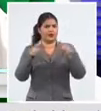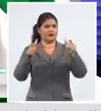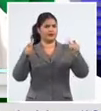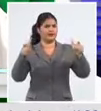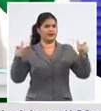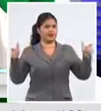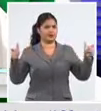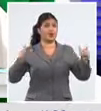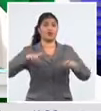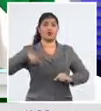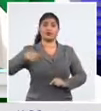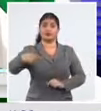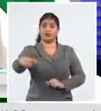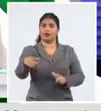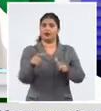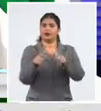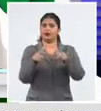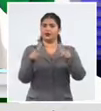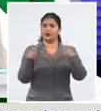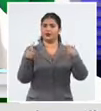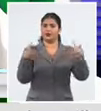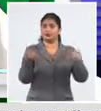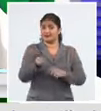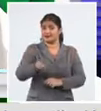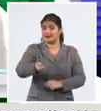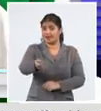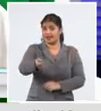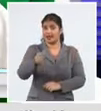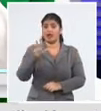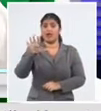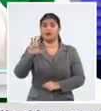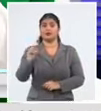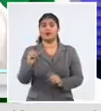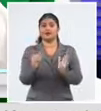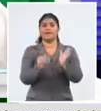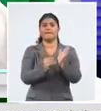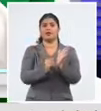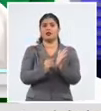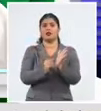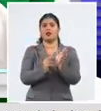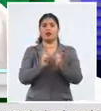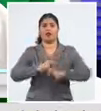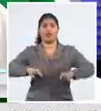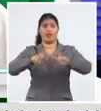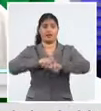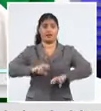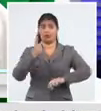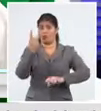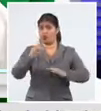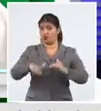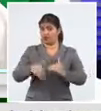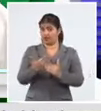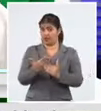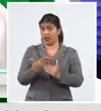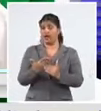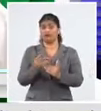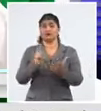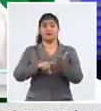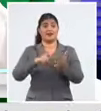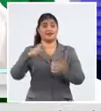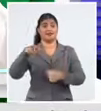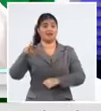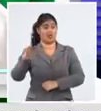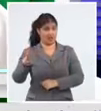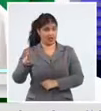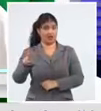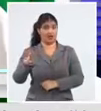Y fíjense que ya prácticamente llegamos a las 50.000 muestras en un solo día, en correspondencia con